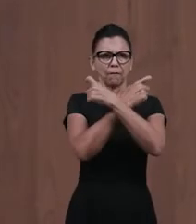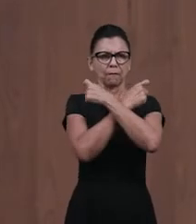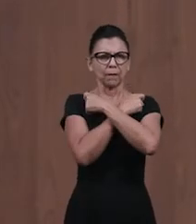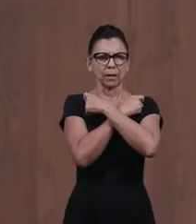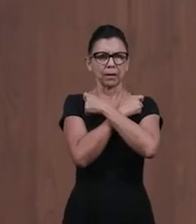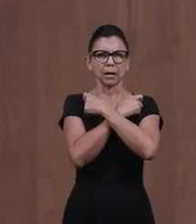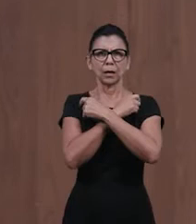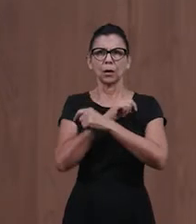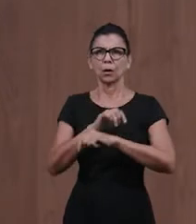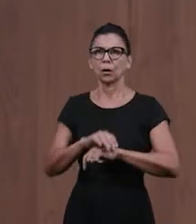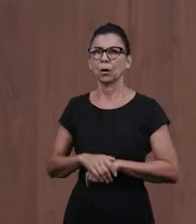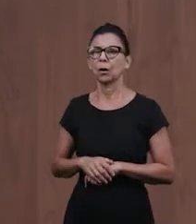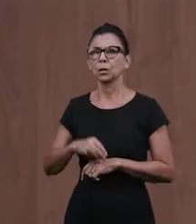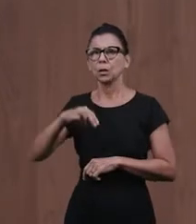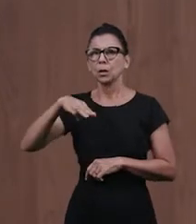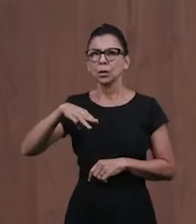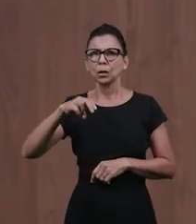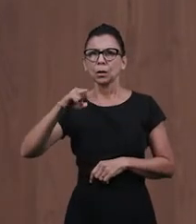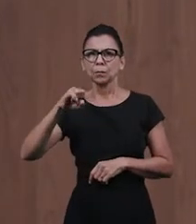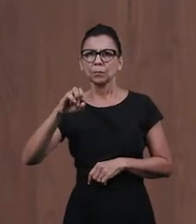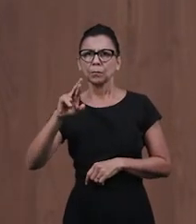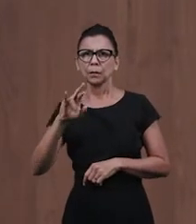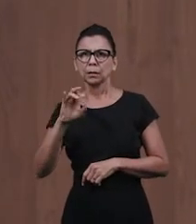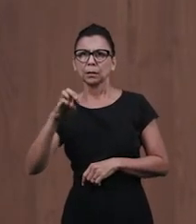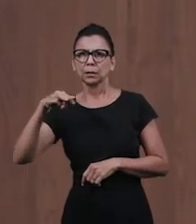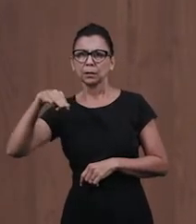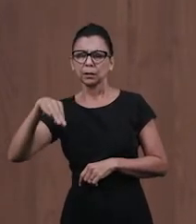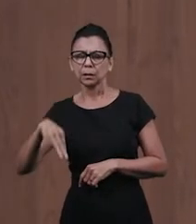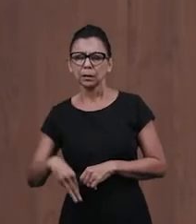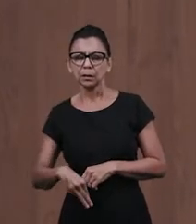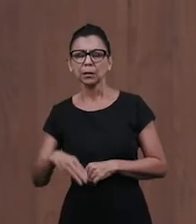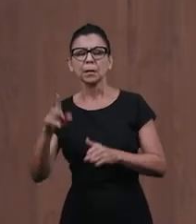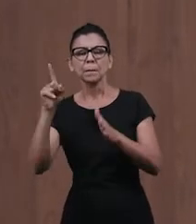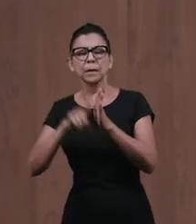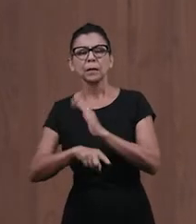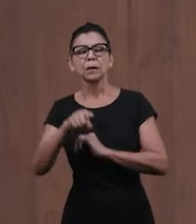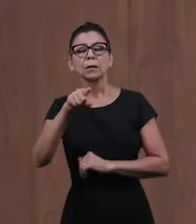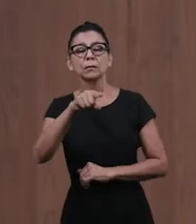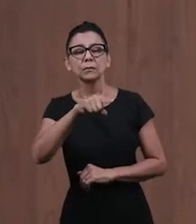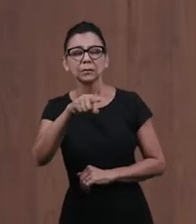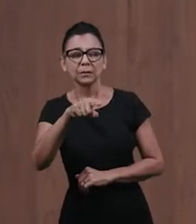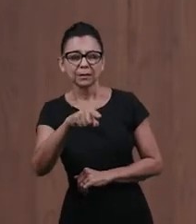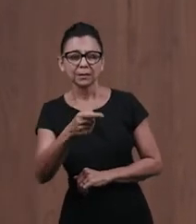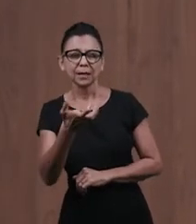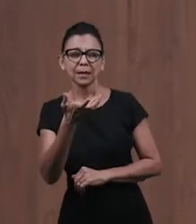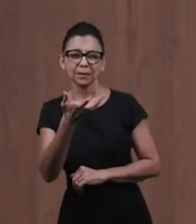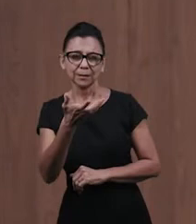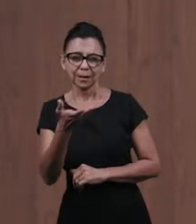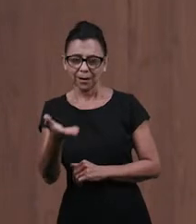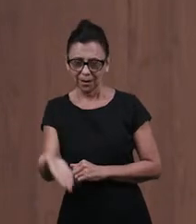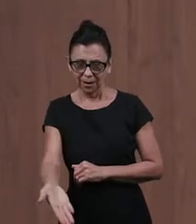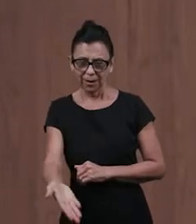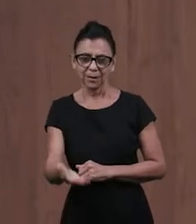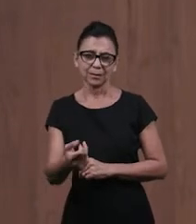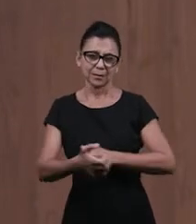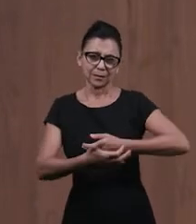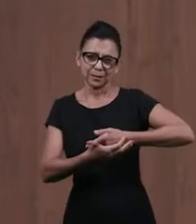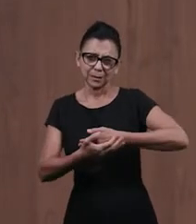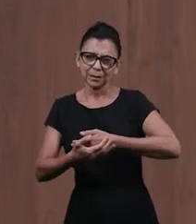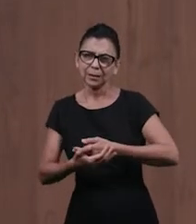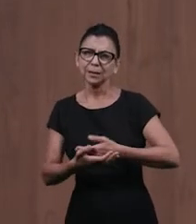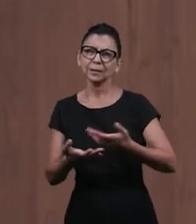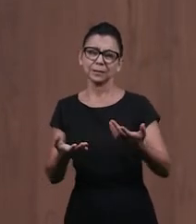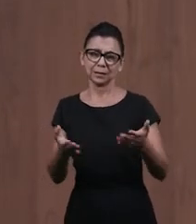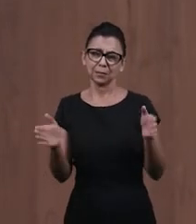la hija de Faraón: «Mira, ¿quieres que alguien cuide de este niño? Porque este niño